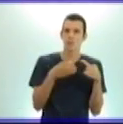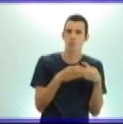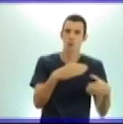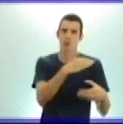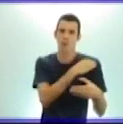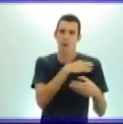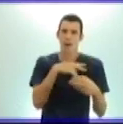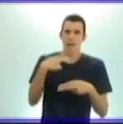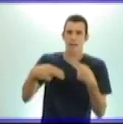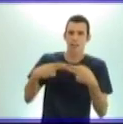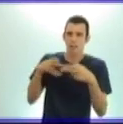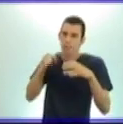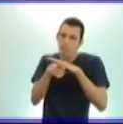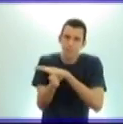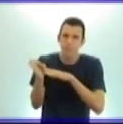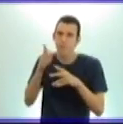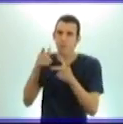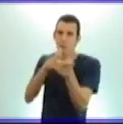El 13 de marzo de